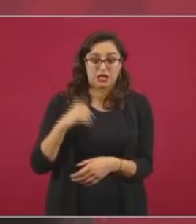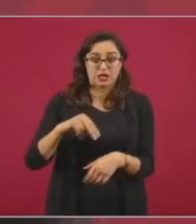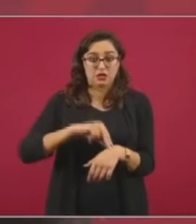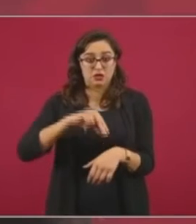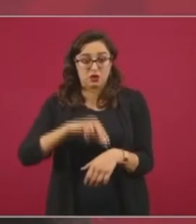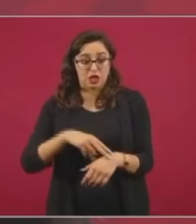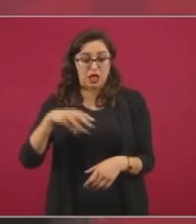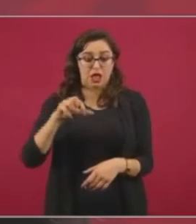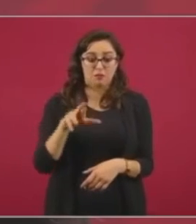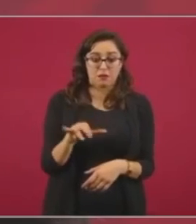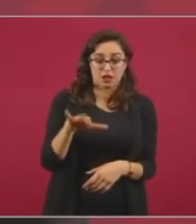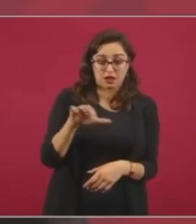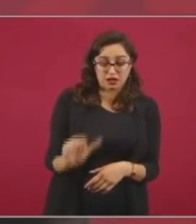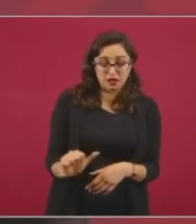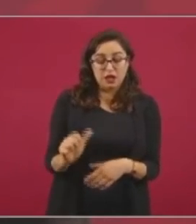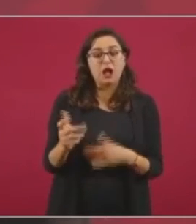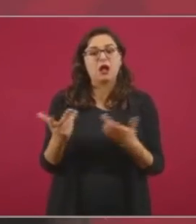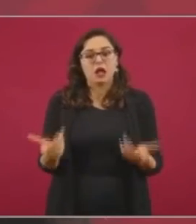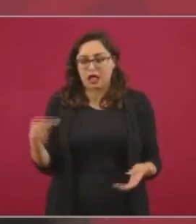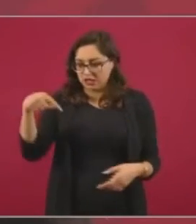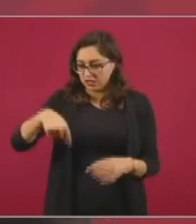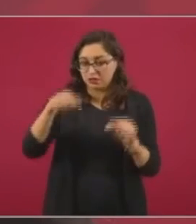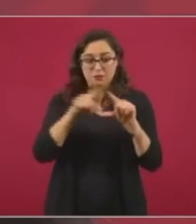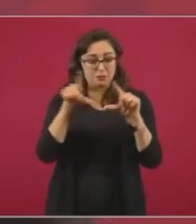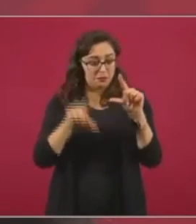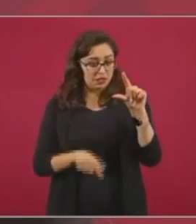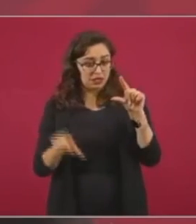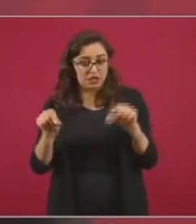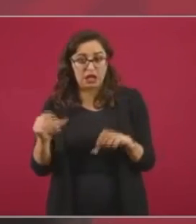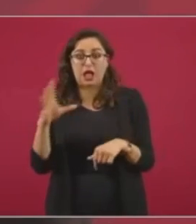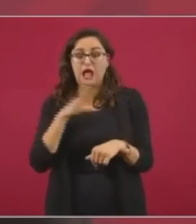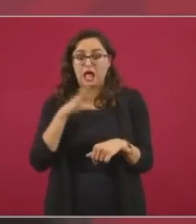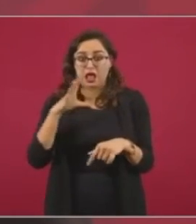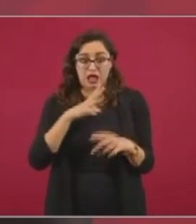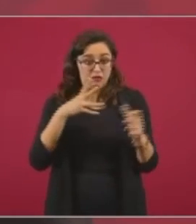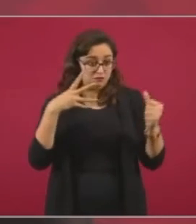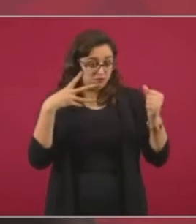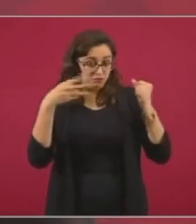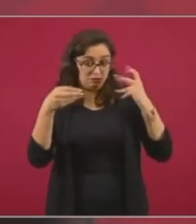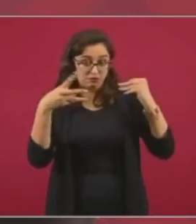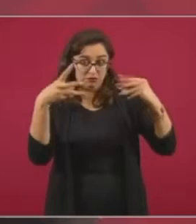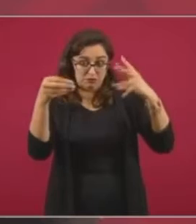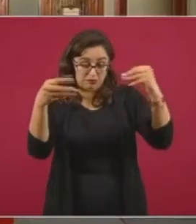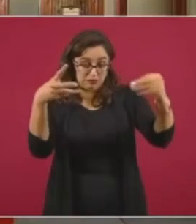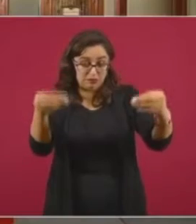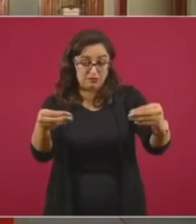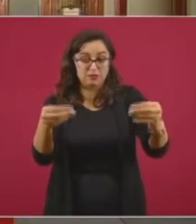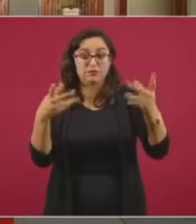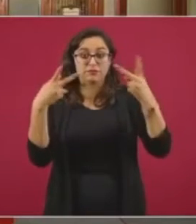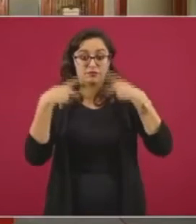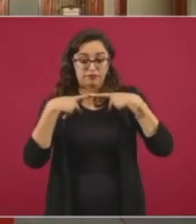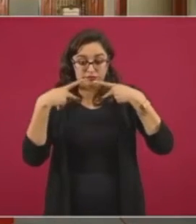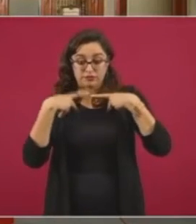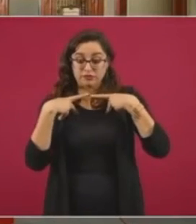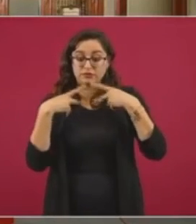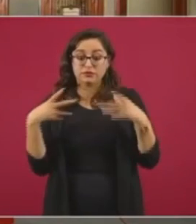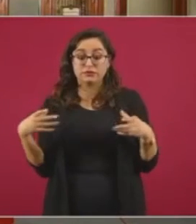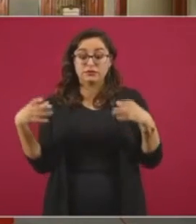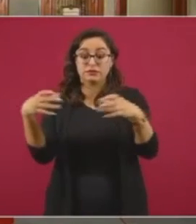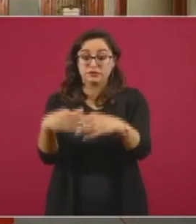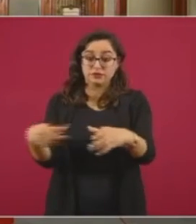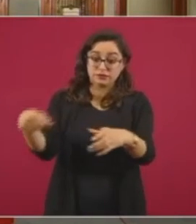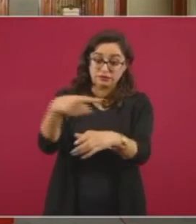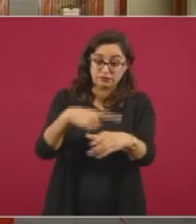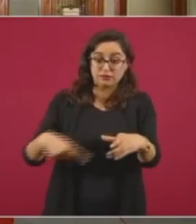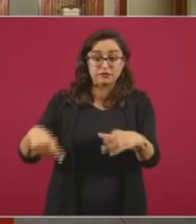unos momentos, tenemos en México aún una epidemia concentrada donde la población clave, las